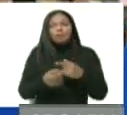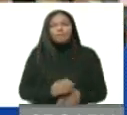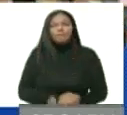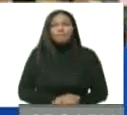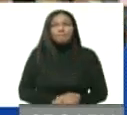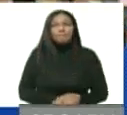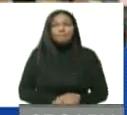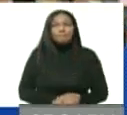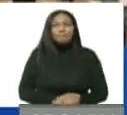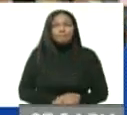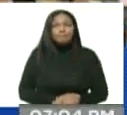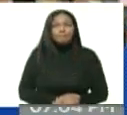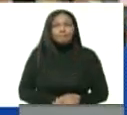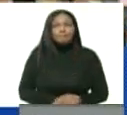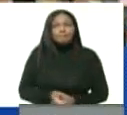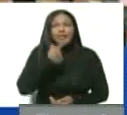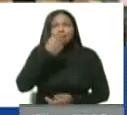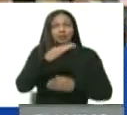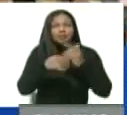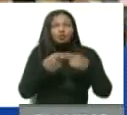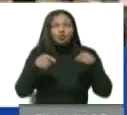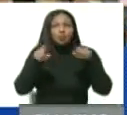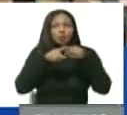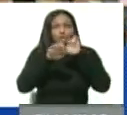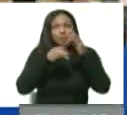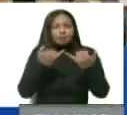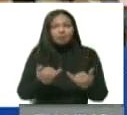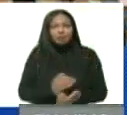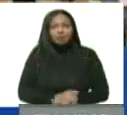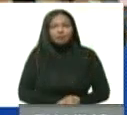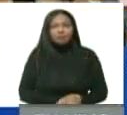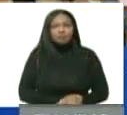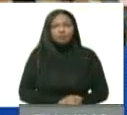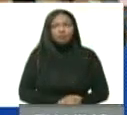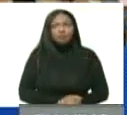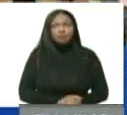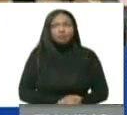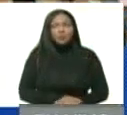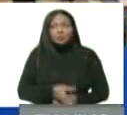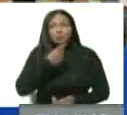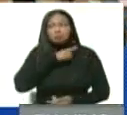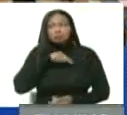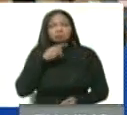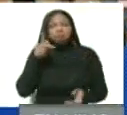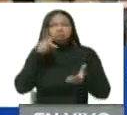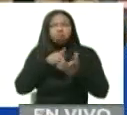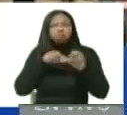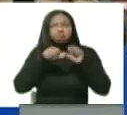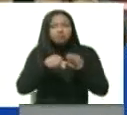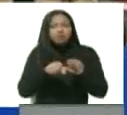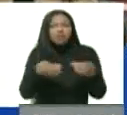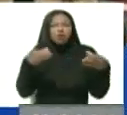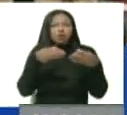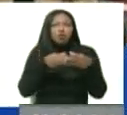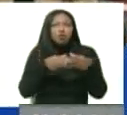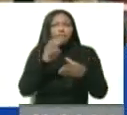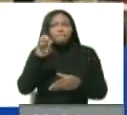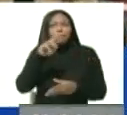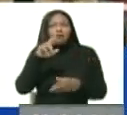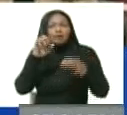gasolina, Alex Sapte Morán. Bueno, estamos aquí en una reunión, Boris,